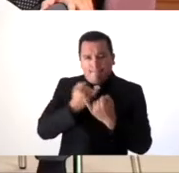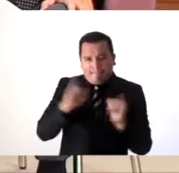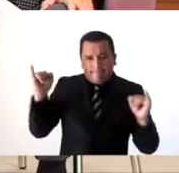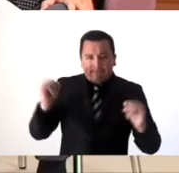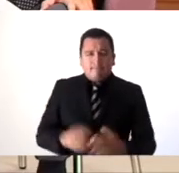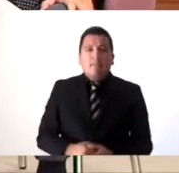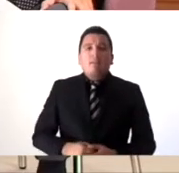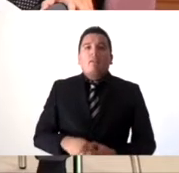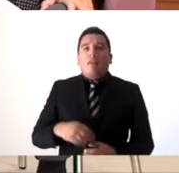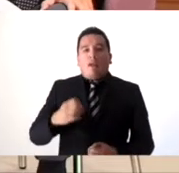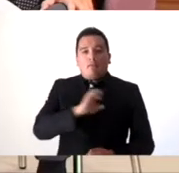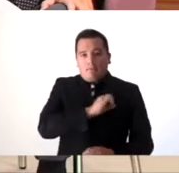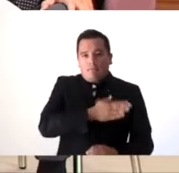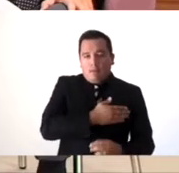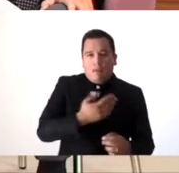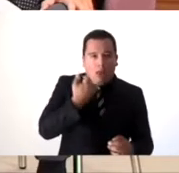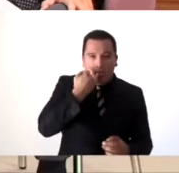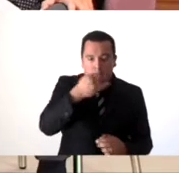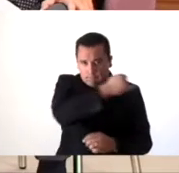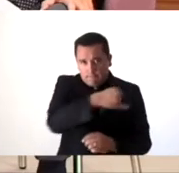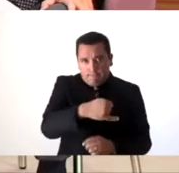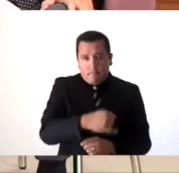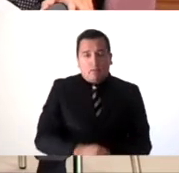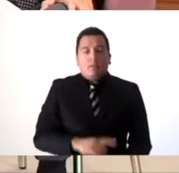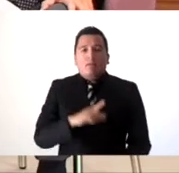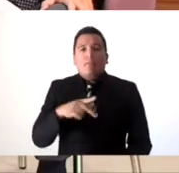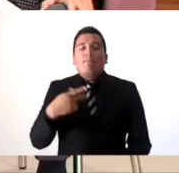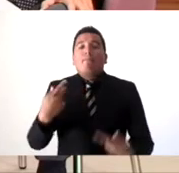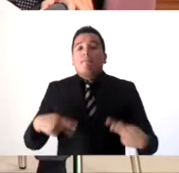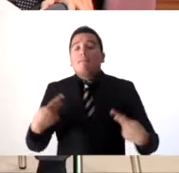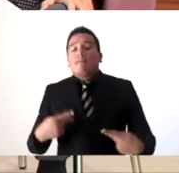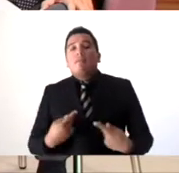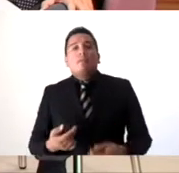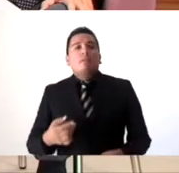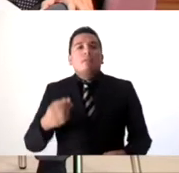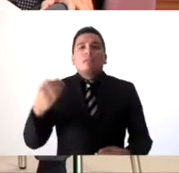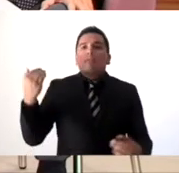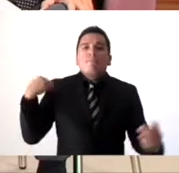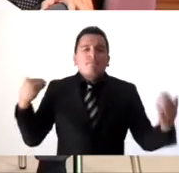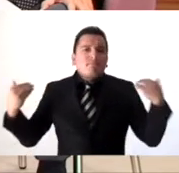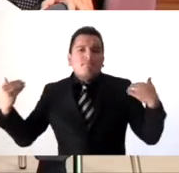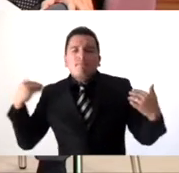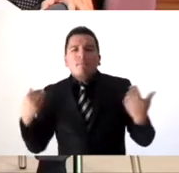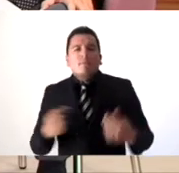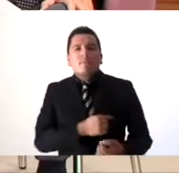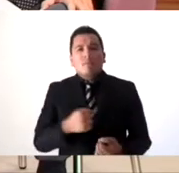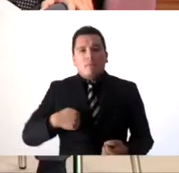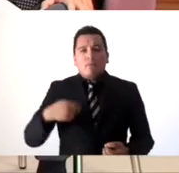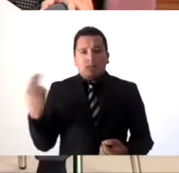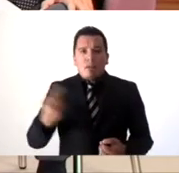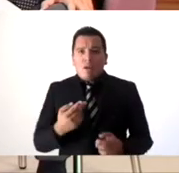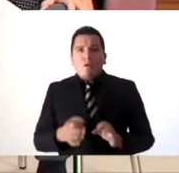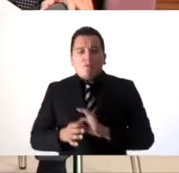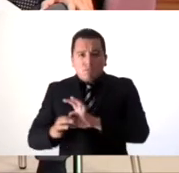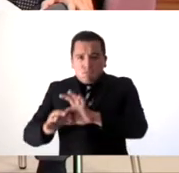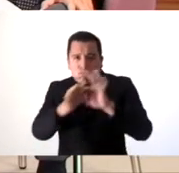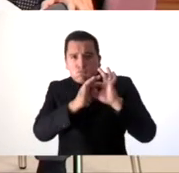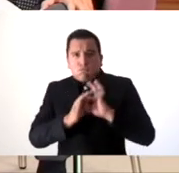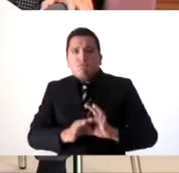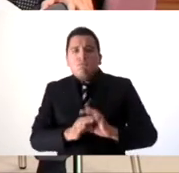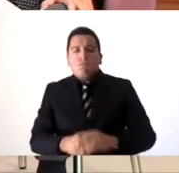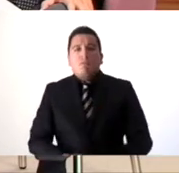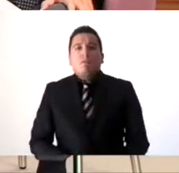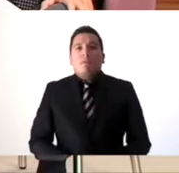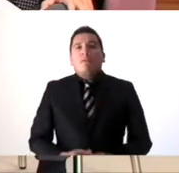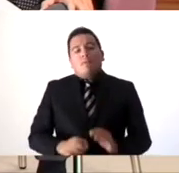nos independizamos de España, claramente existieron voces que nos decían por qué deberíamos ser